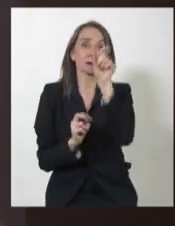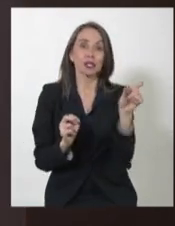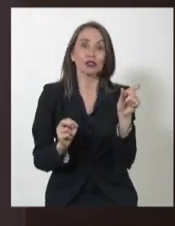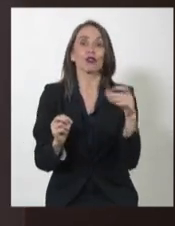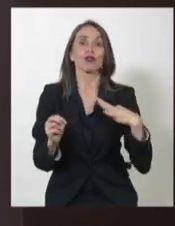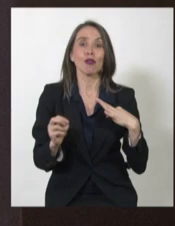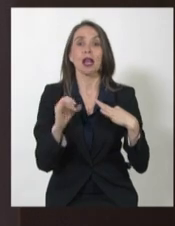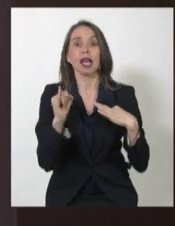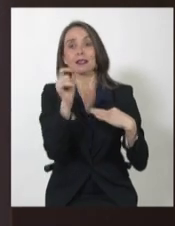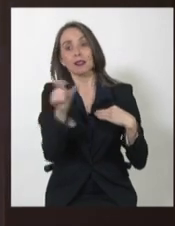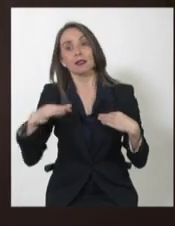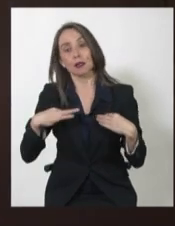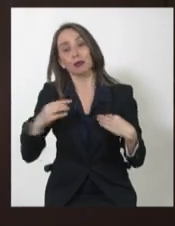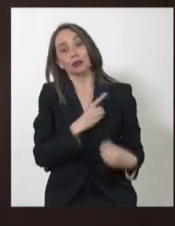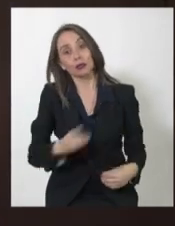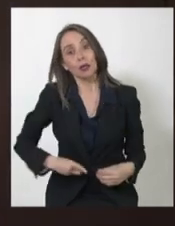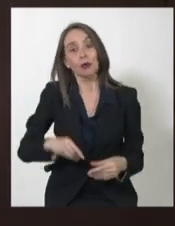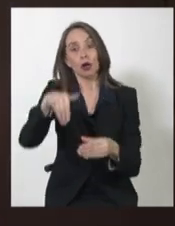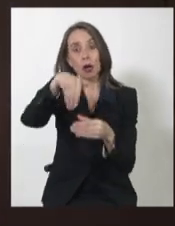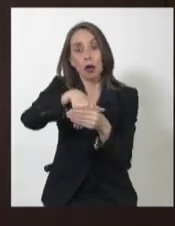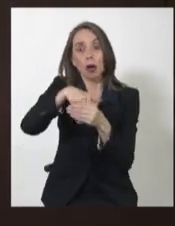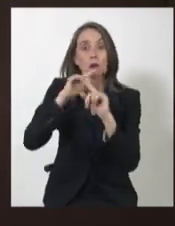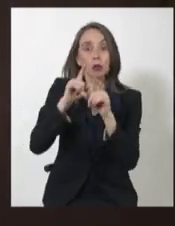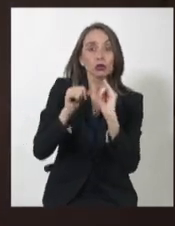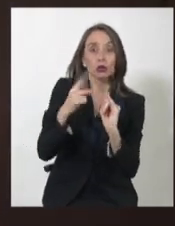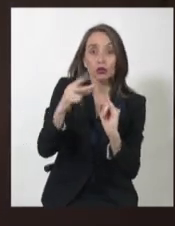la ciudadanía elija en el plebiscito,